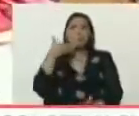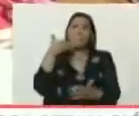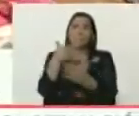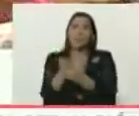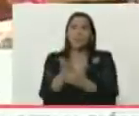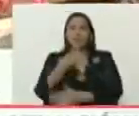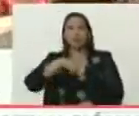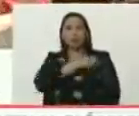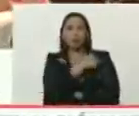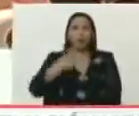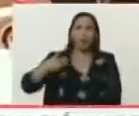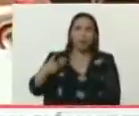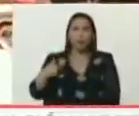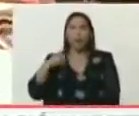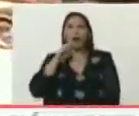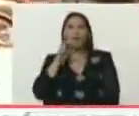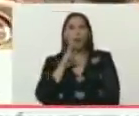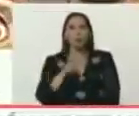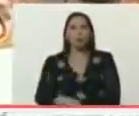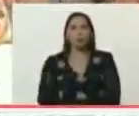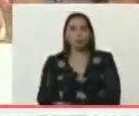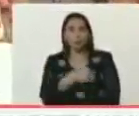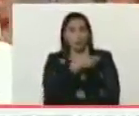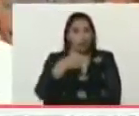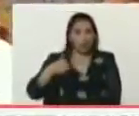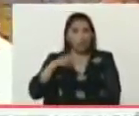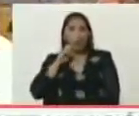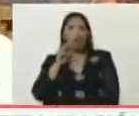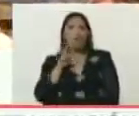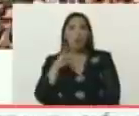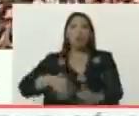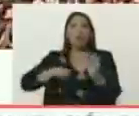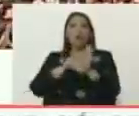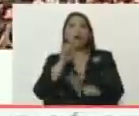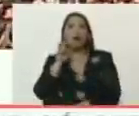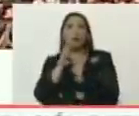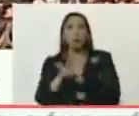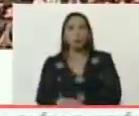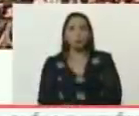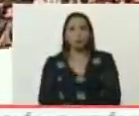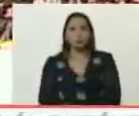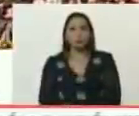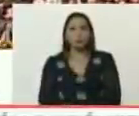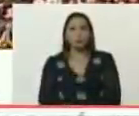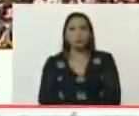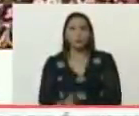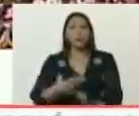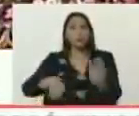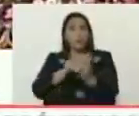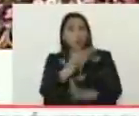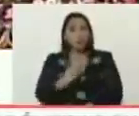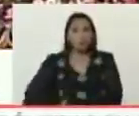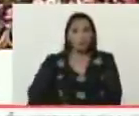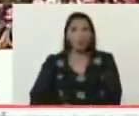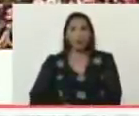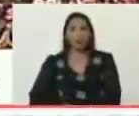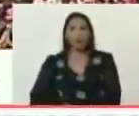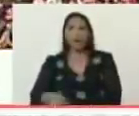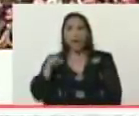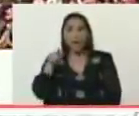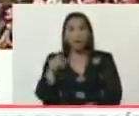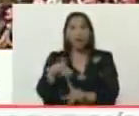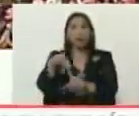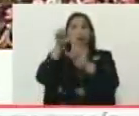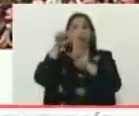queremos a Evo. Queremos a Evo, que vuelva a Evo, que vuelva su presidente, el que ellos